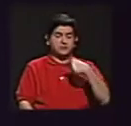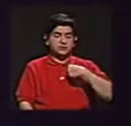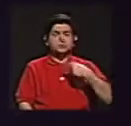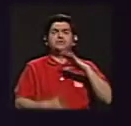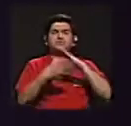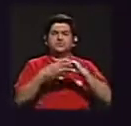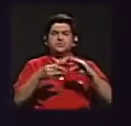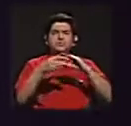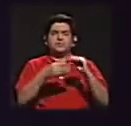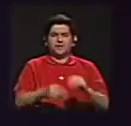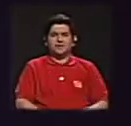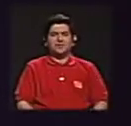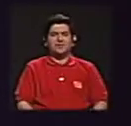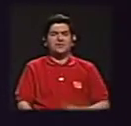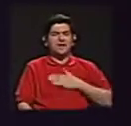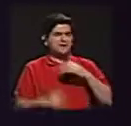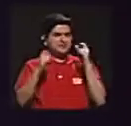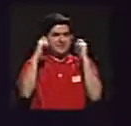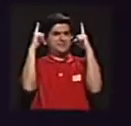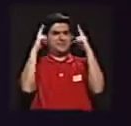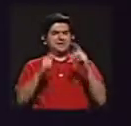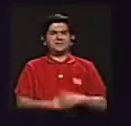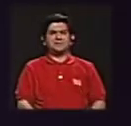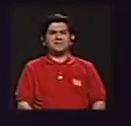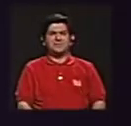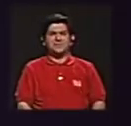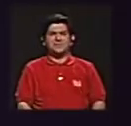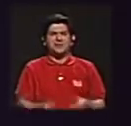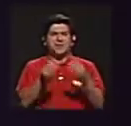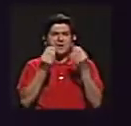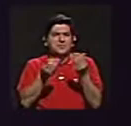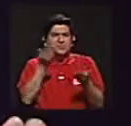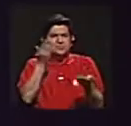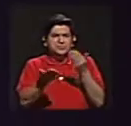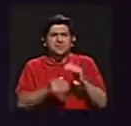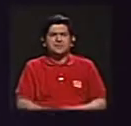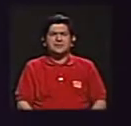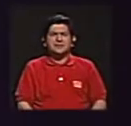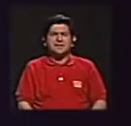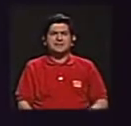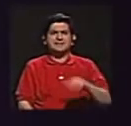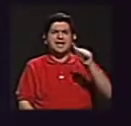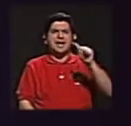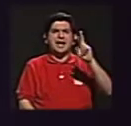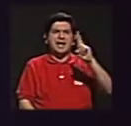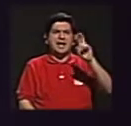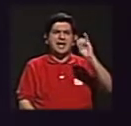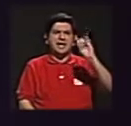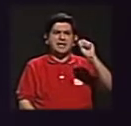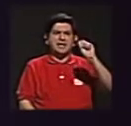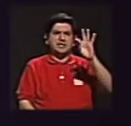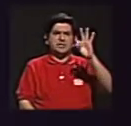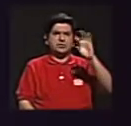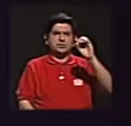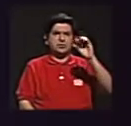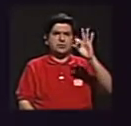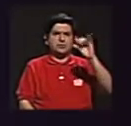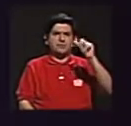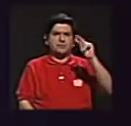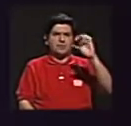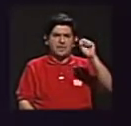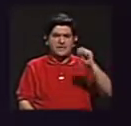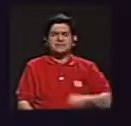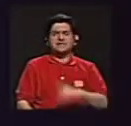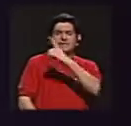el cuento de que a mí me asombra mucho que se pone mucho Lisístrata en el mundo, la de Aristófanes, y la ponen directores